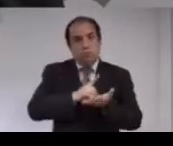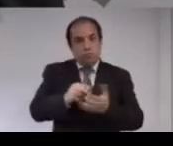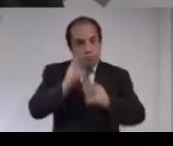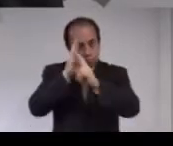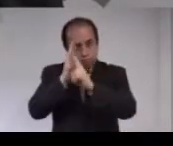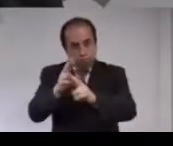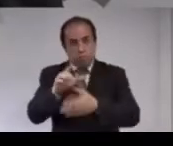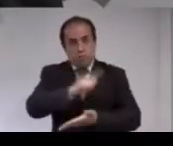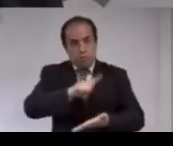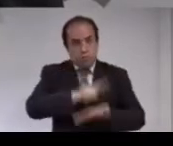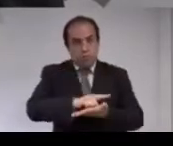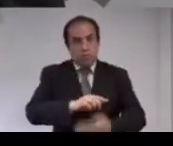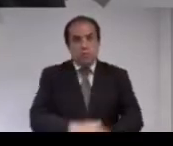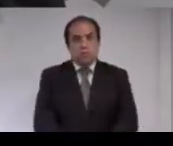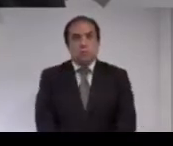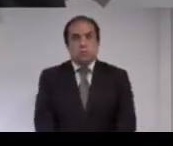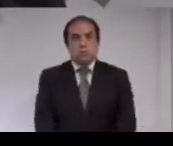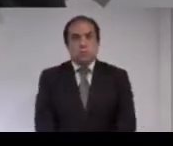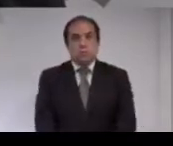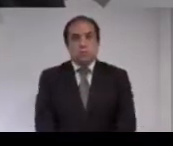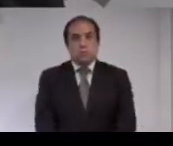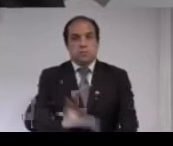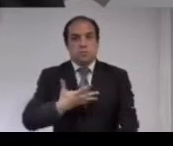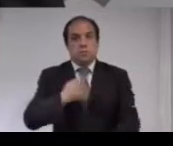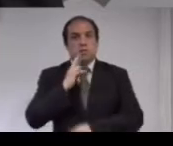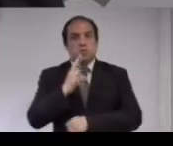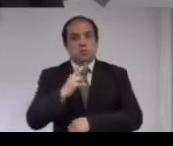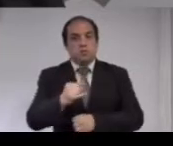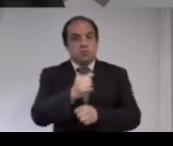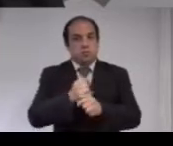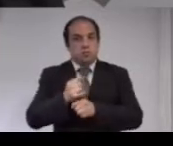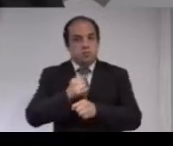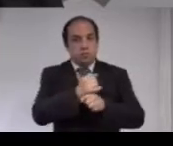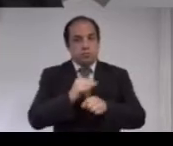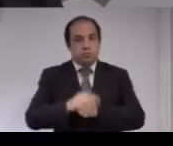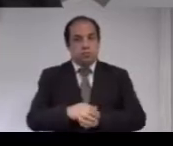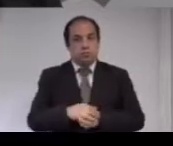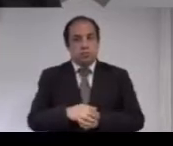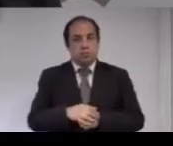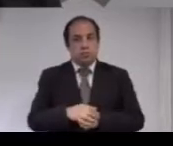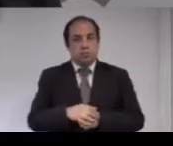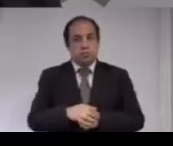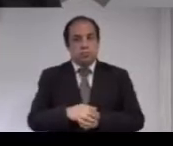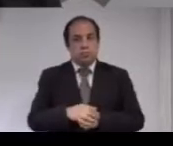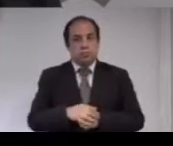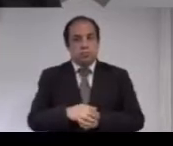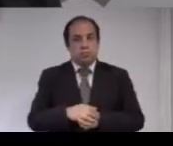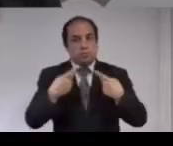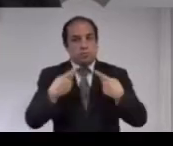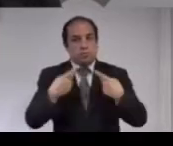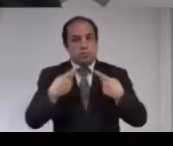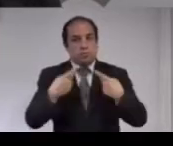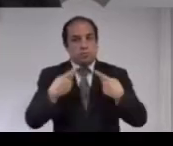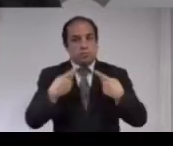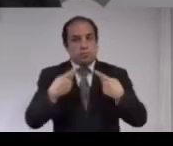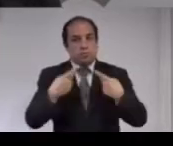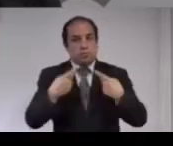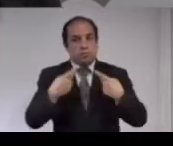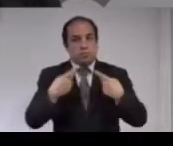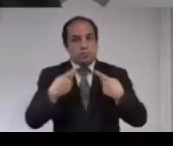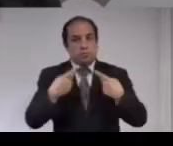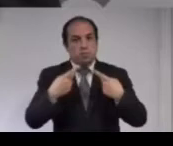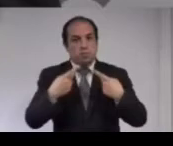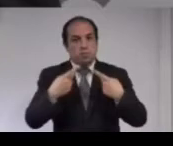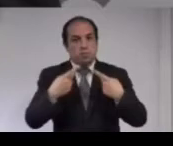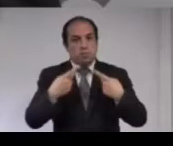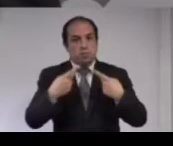sido la intención fundamentalmente, que sea resultado de una investigación y que no se diga que tomamos a alguien que no participó, que tuvo alguna